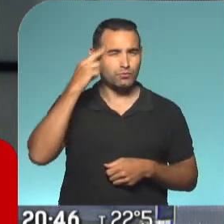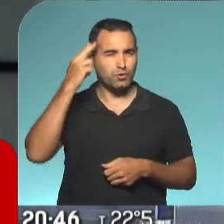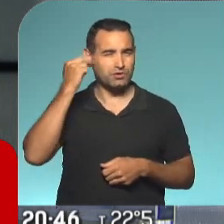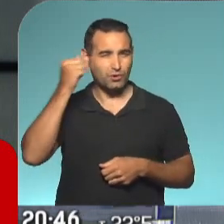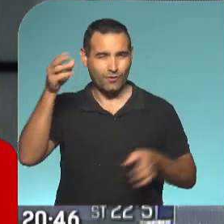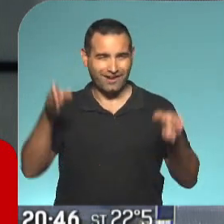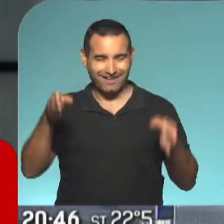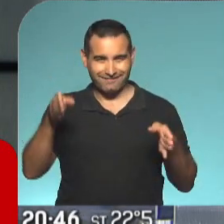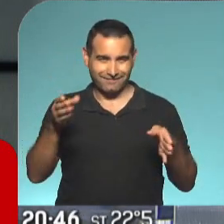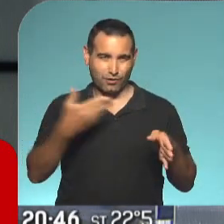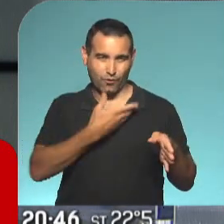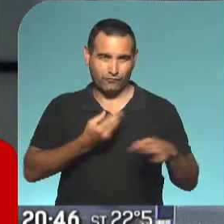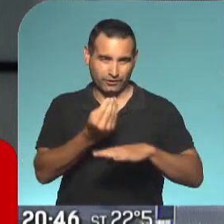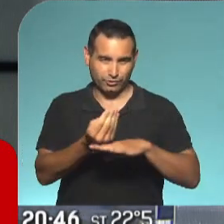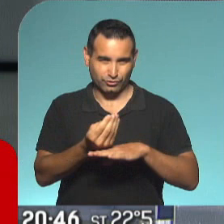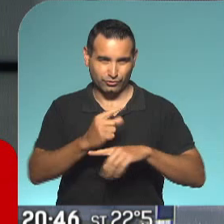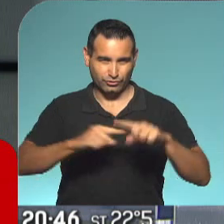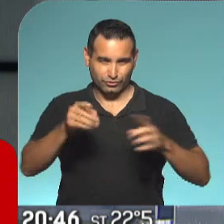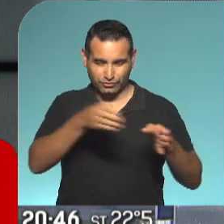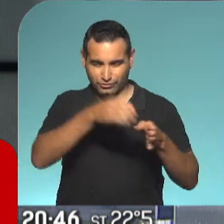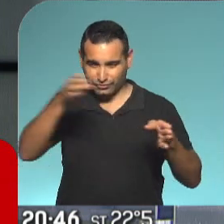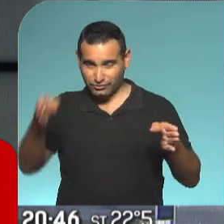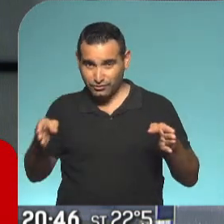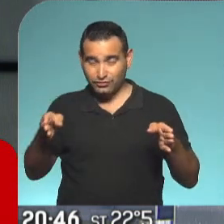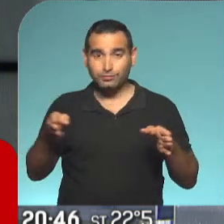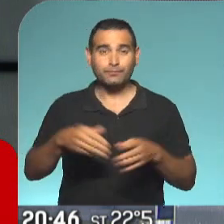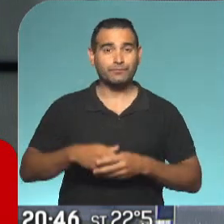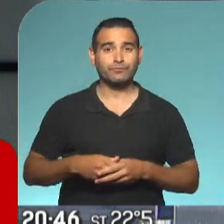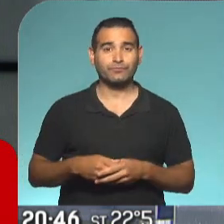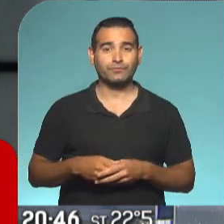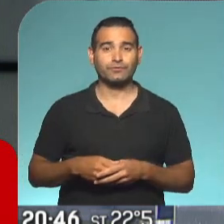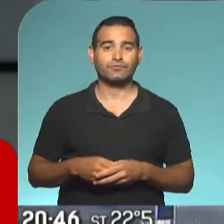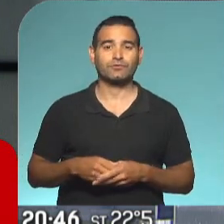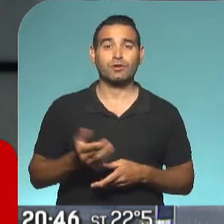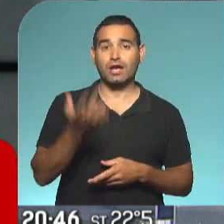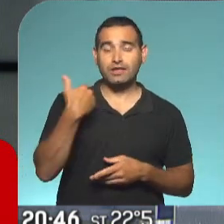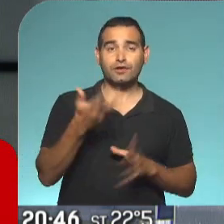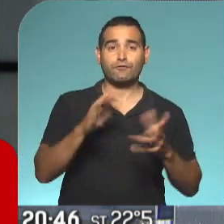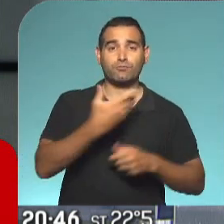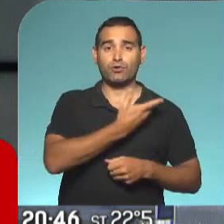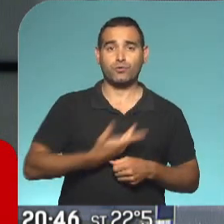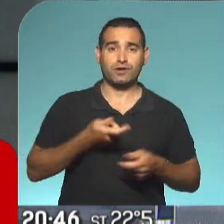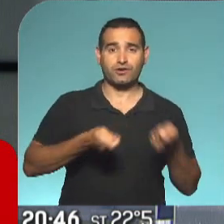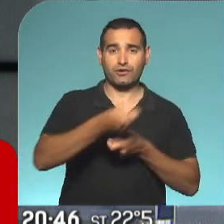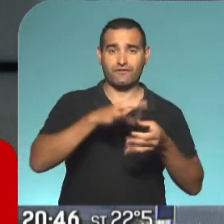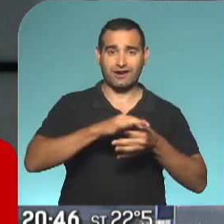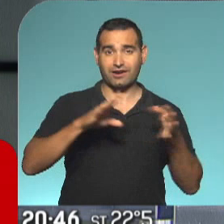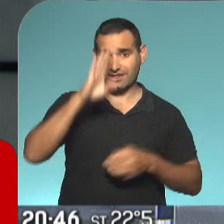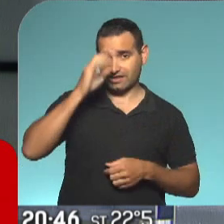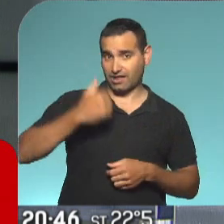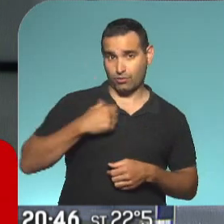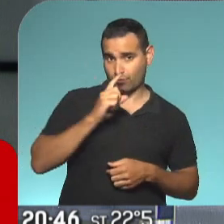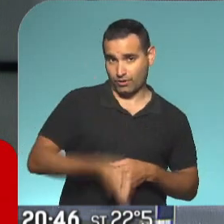1989-1999, que le tocó gobernar, digamos, porque heredó el principio de un modelo neoliberal que se había impuesto con la dictadura a partir del